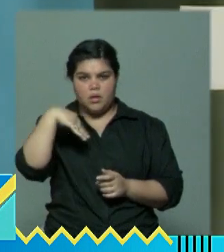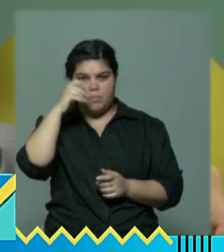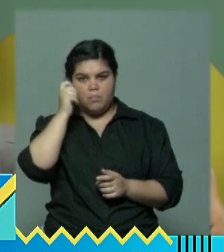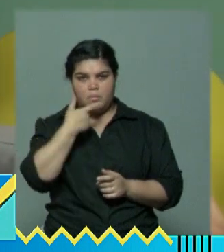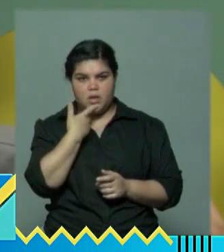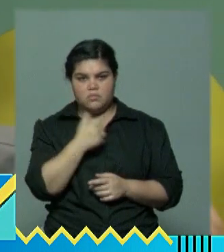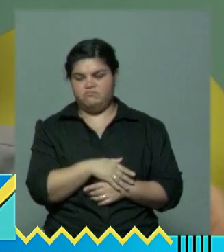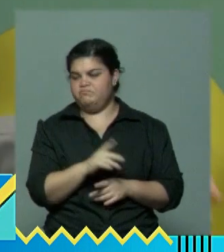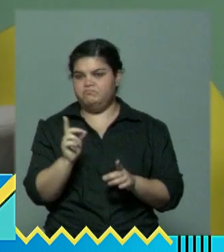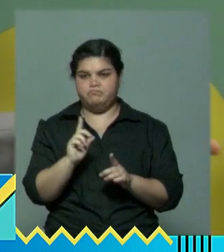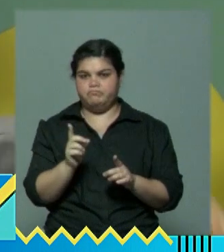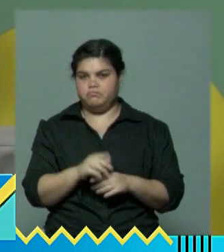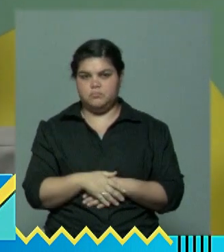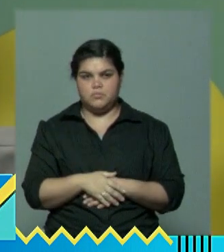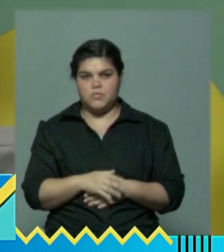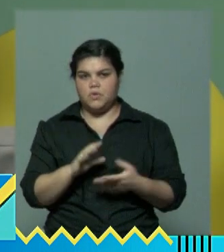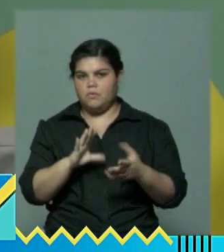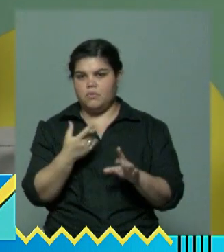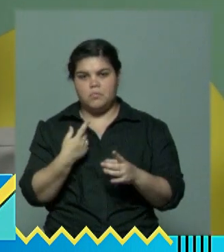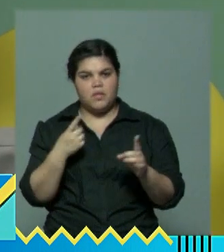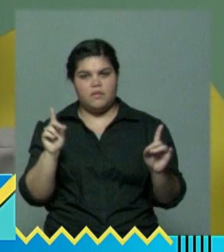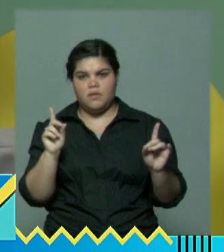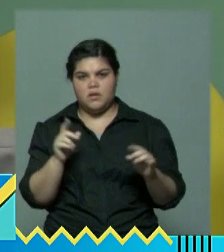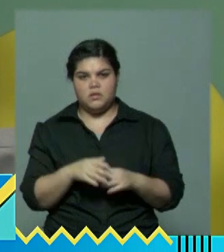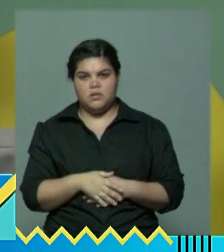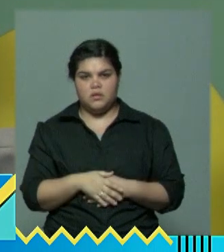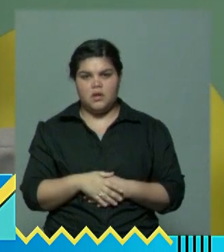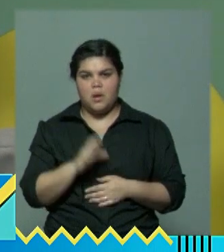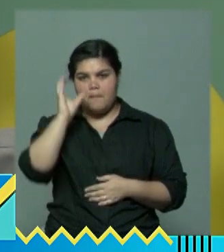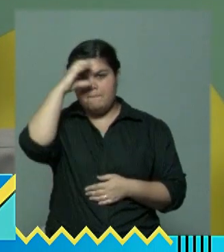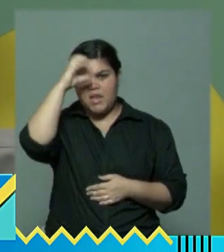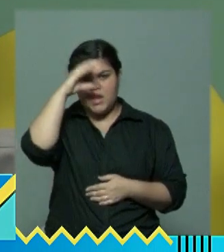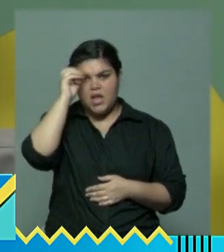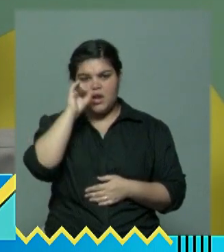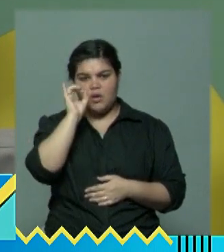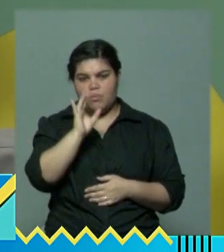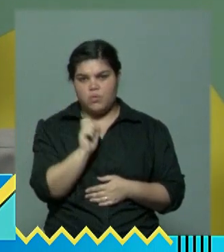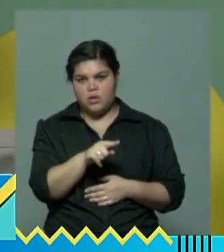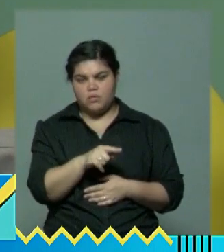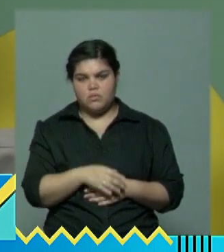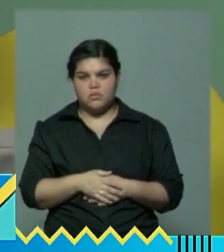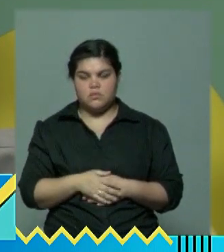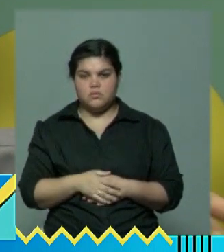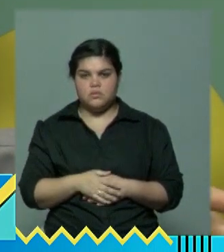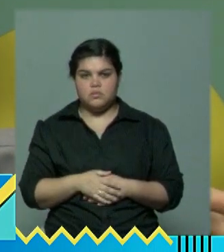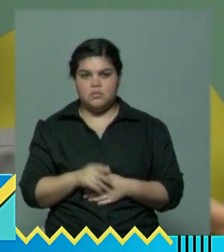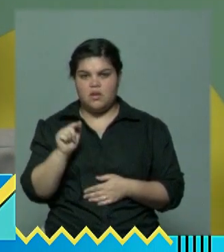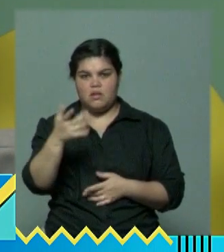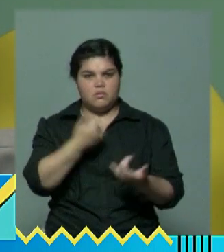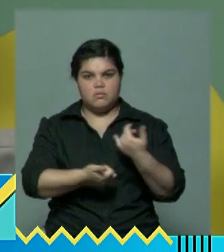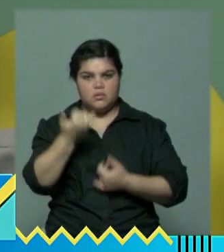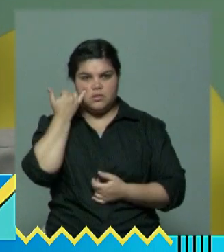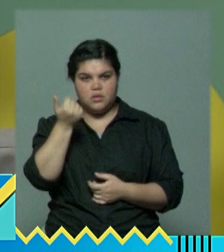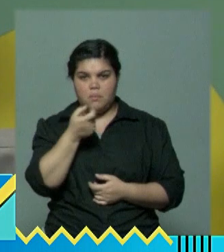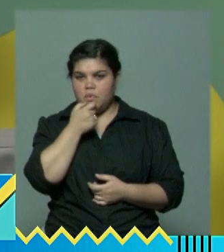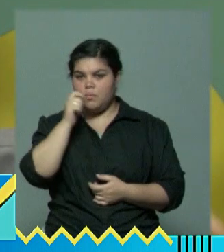para las pymes. Hay que, un poco Sergio lo mencionaba respecto a las mineras nomás, pero Mendoza tuvo un beneficio muy grande que